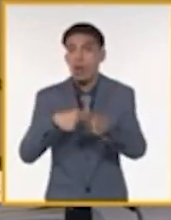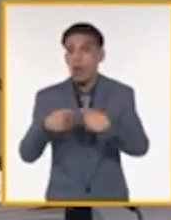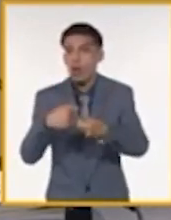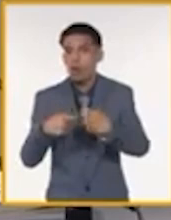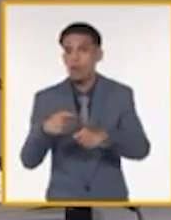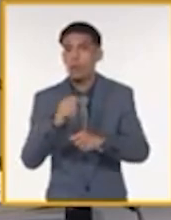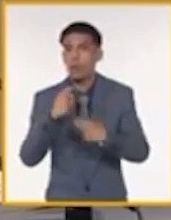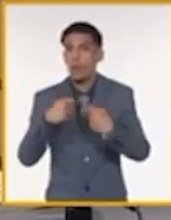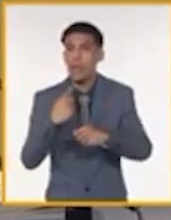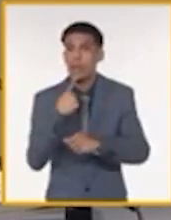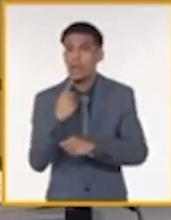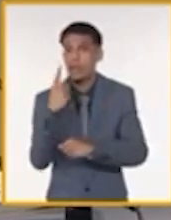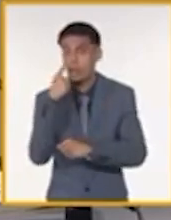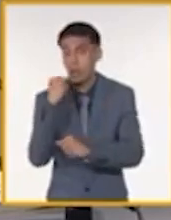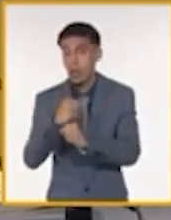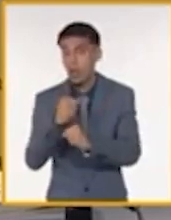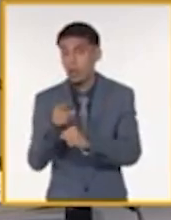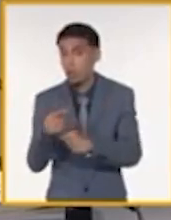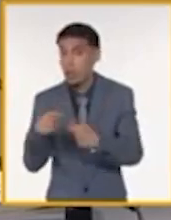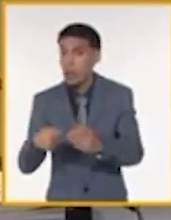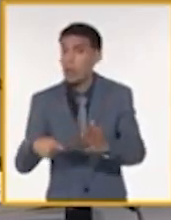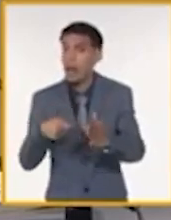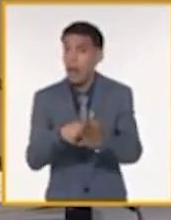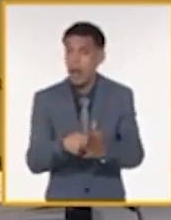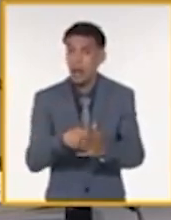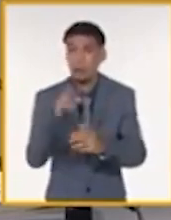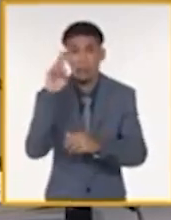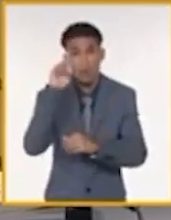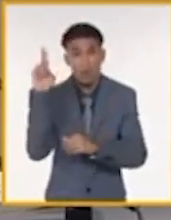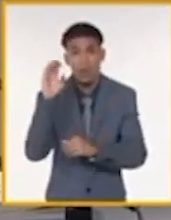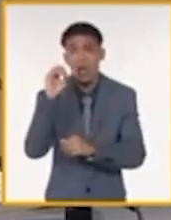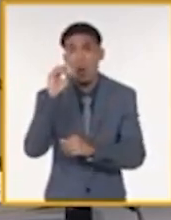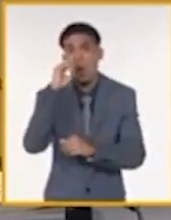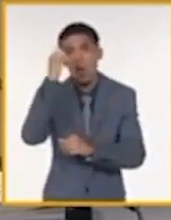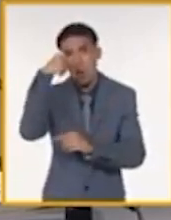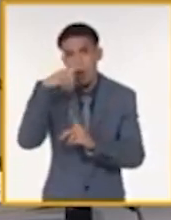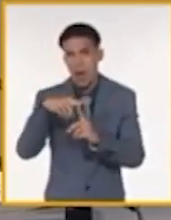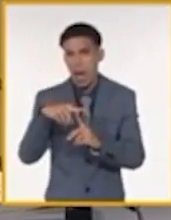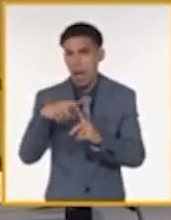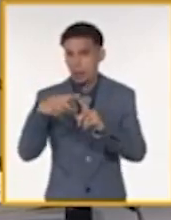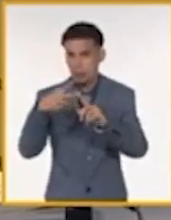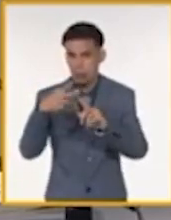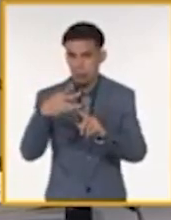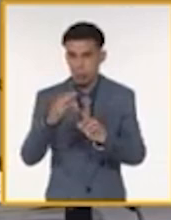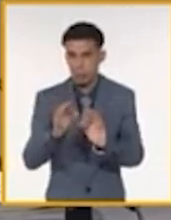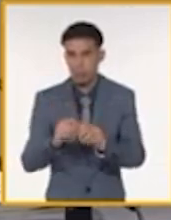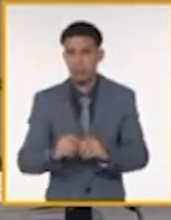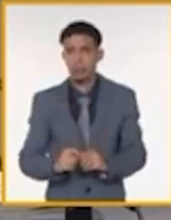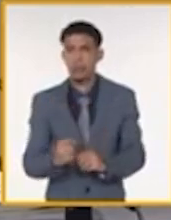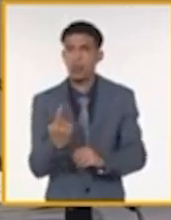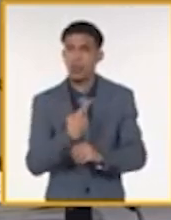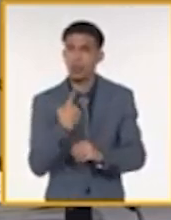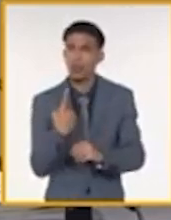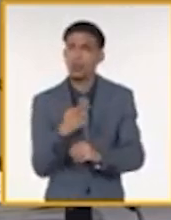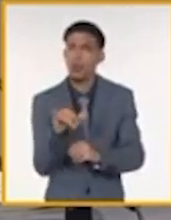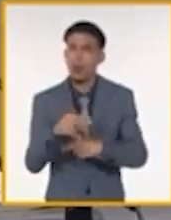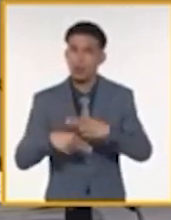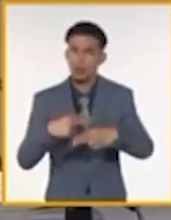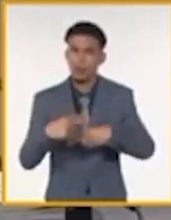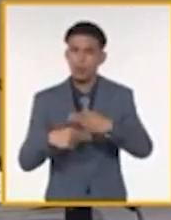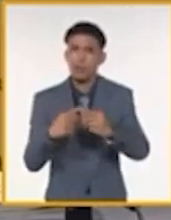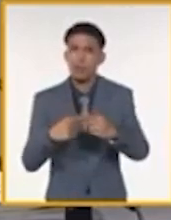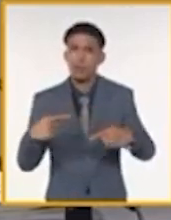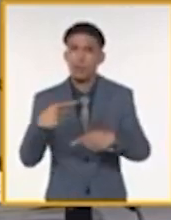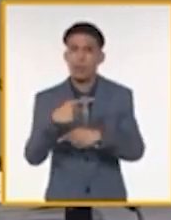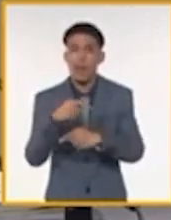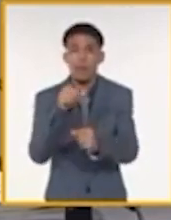porque se logra incorporar el criterio de progresividad en la aplicación del tributo como hemos hecho sobre todo desde el año